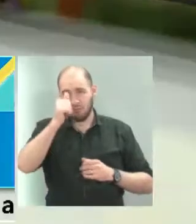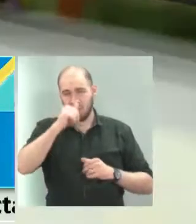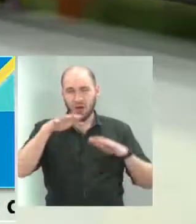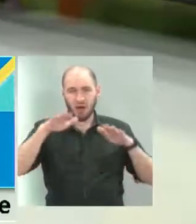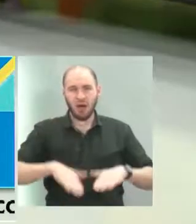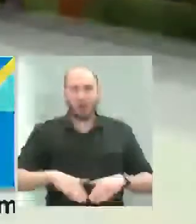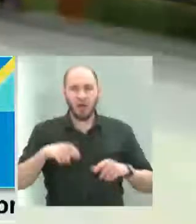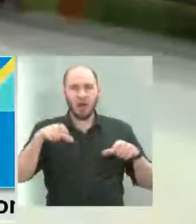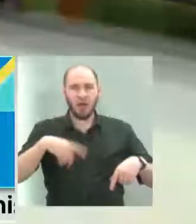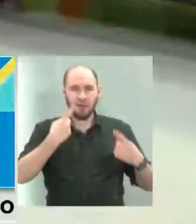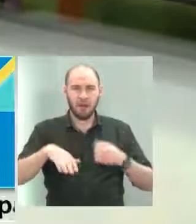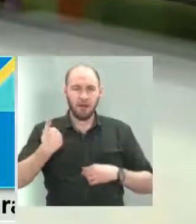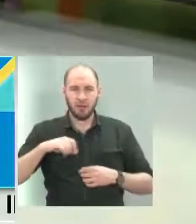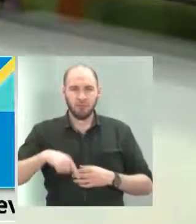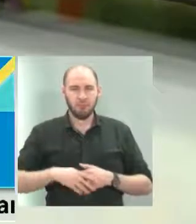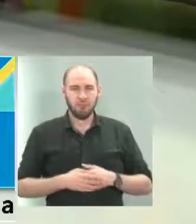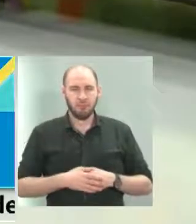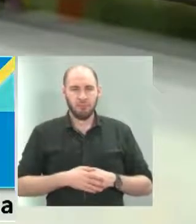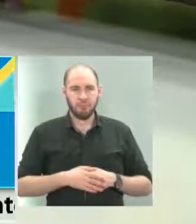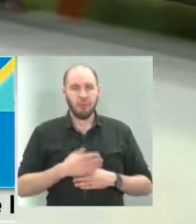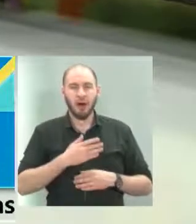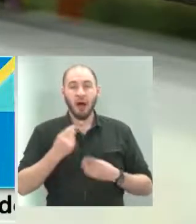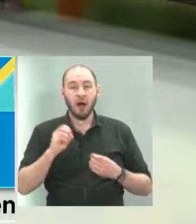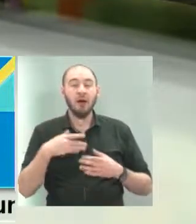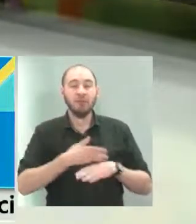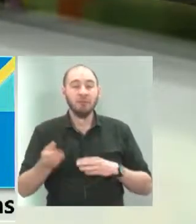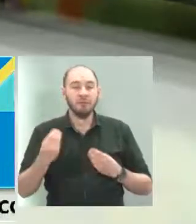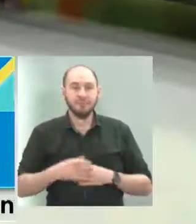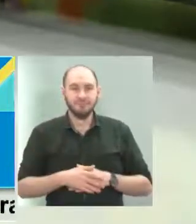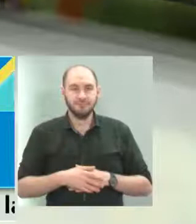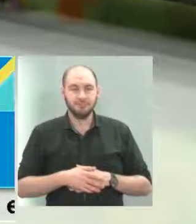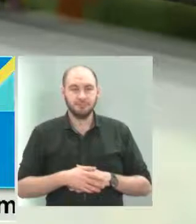en las diversas canchas del país. ¿Cómo se sigue?